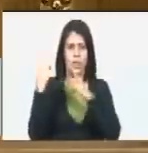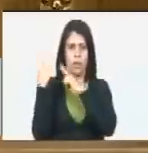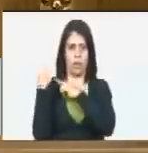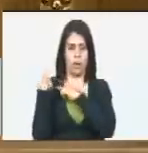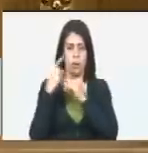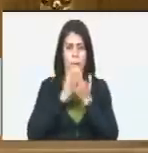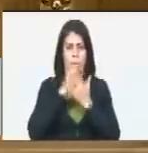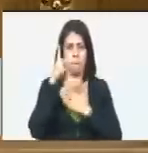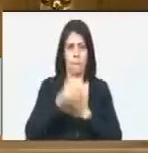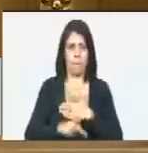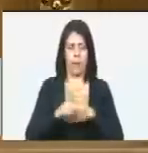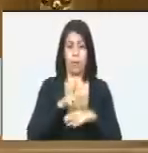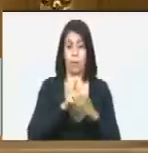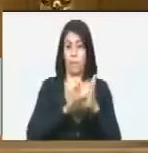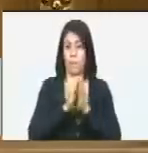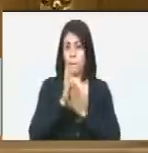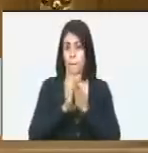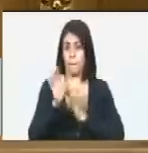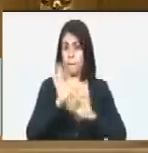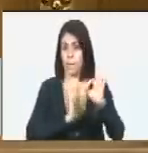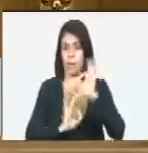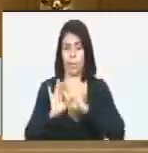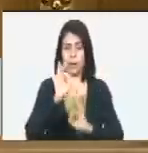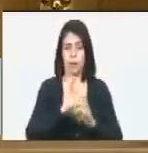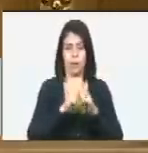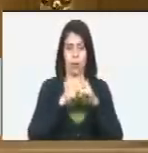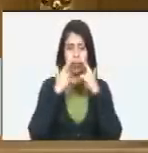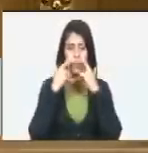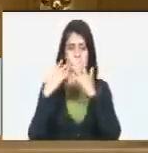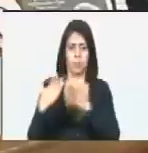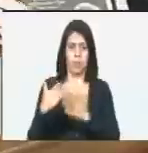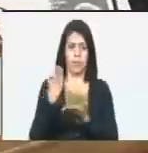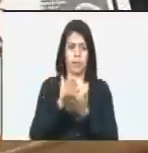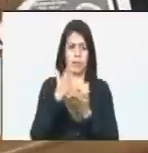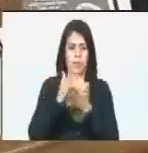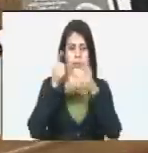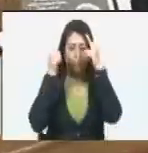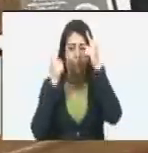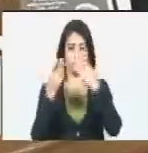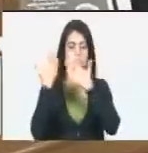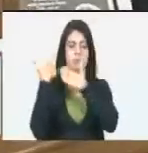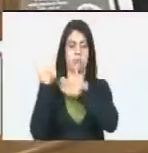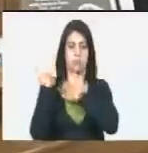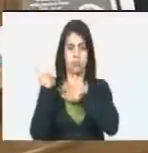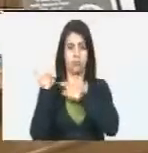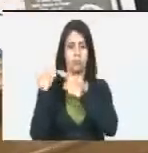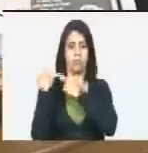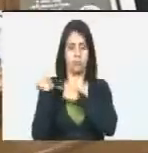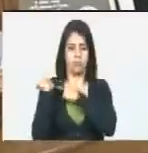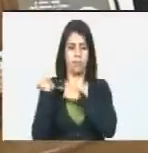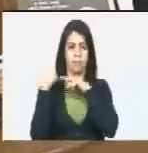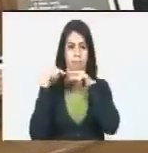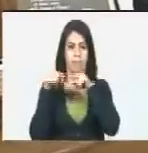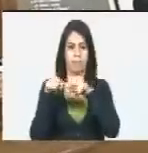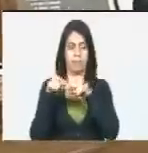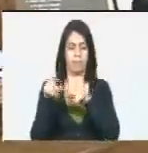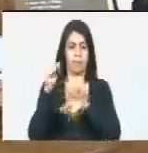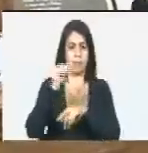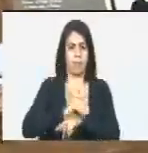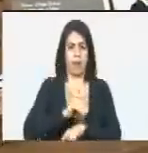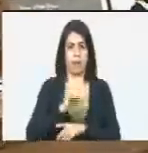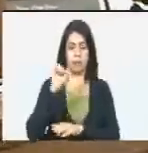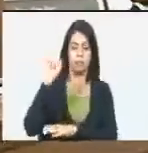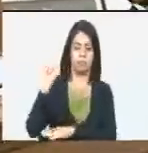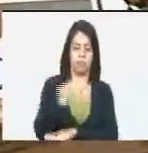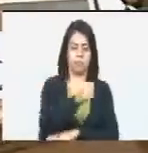macabro de Miraflores. Chávez siempre asumió su responsabilidad y esa fue la mayor derrota que Chávez le